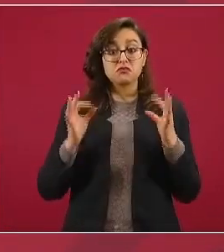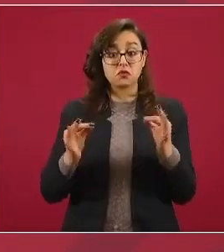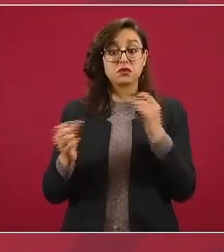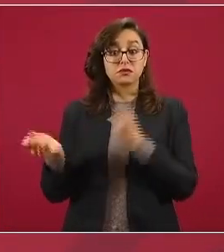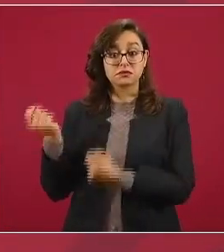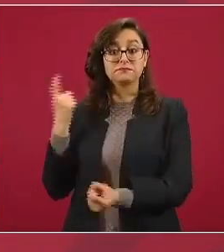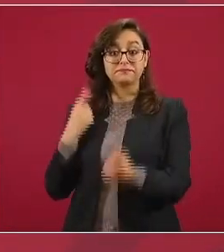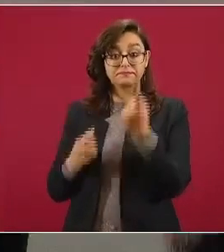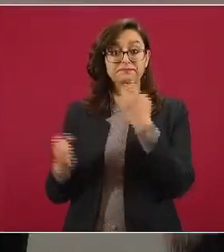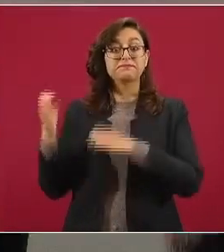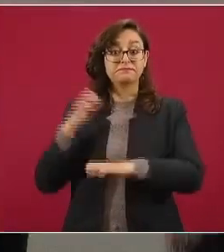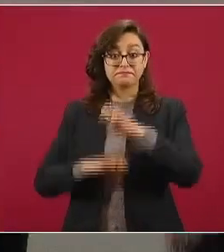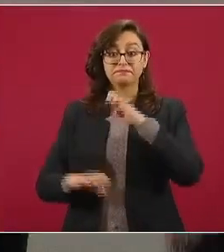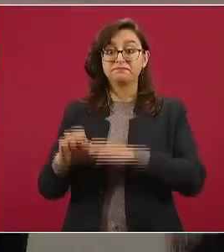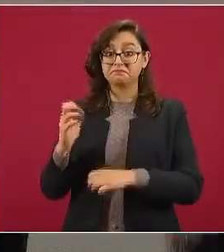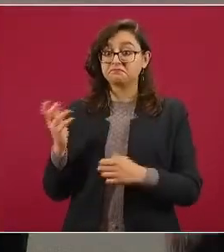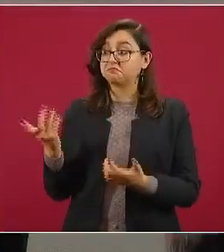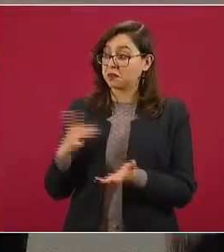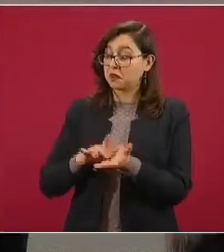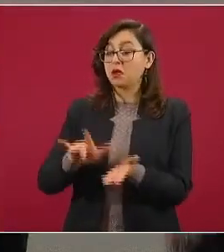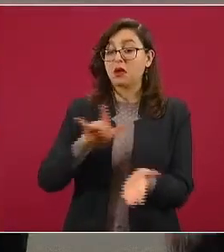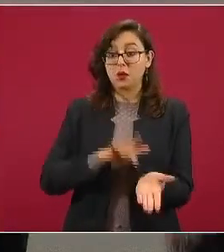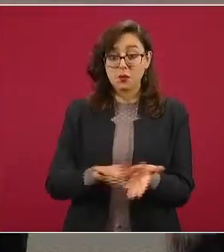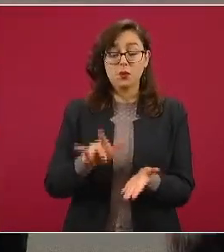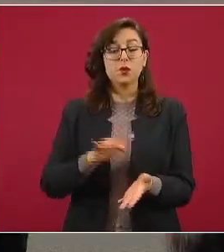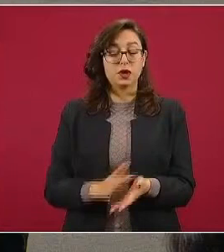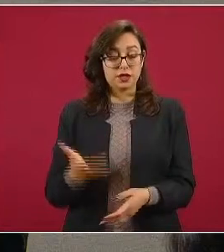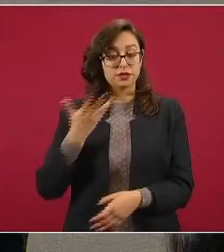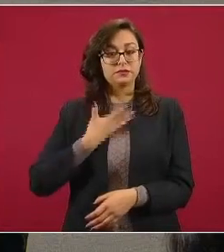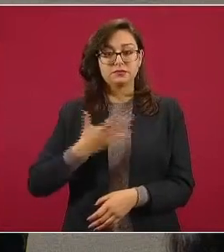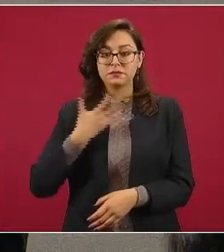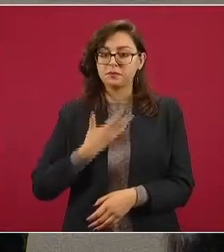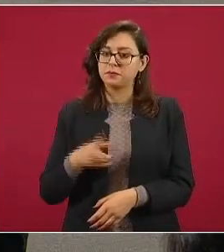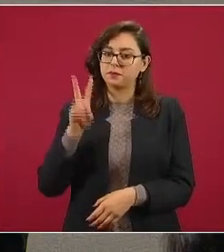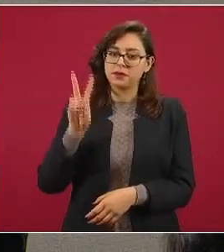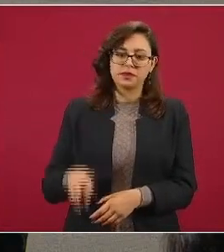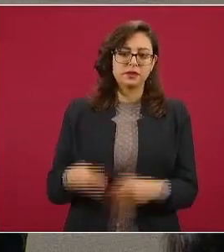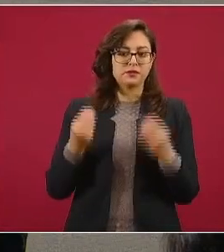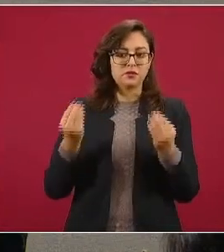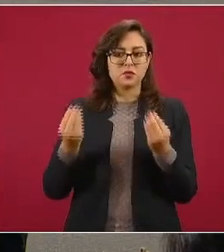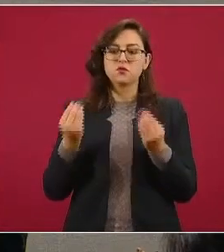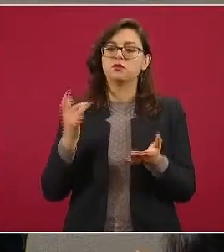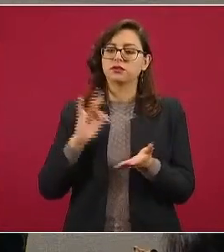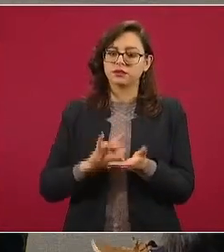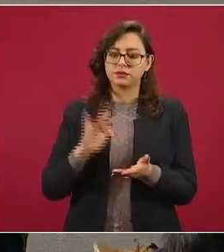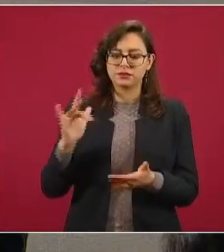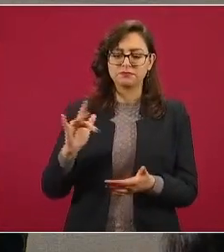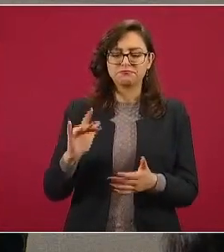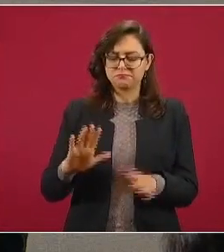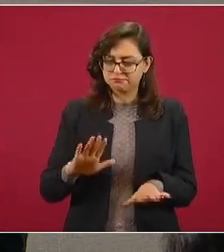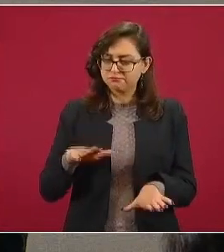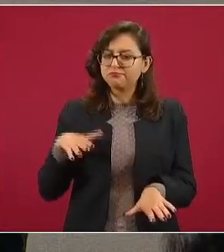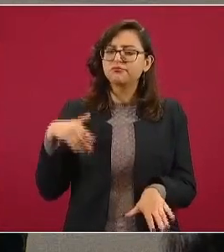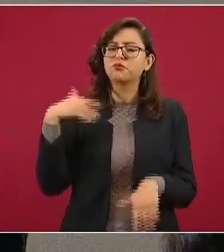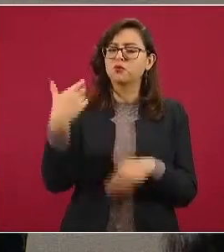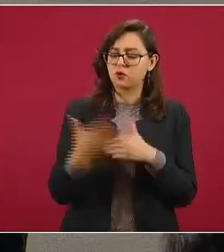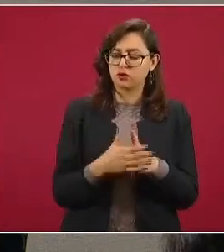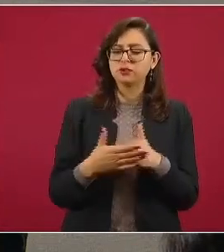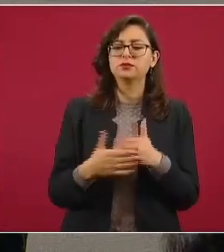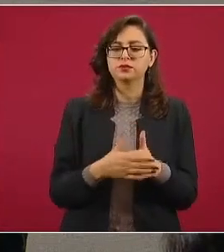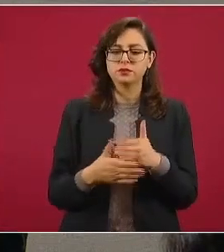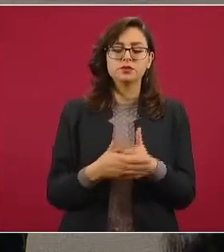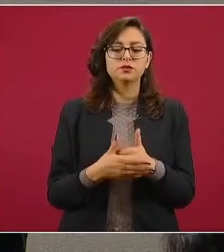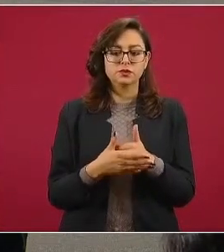empresas y fundaciones, a las que les agradecemos mucho, y en su momento vamos